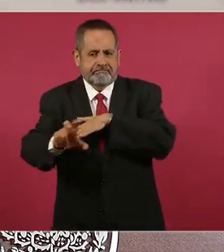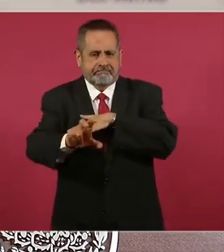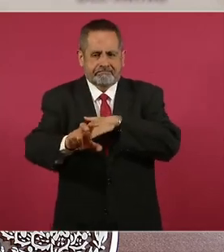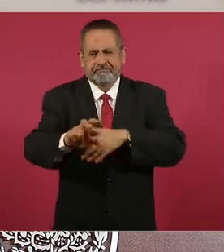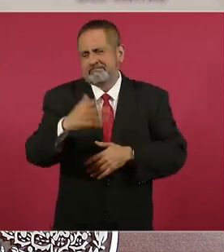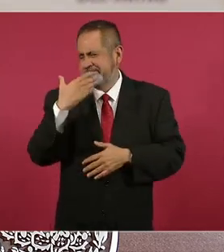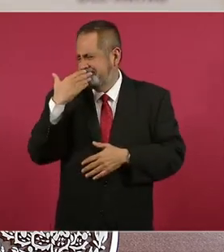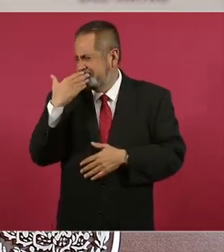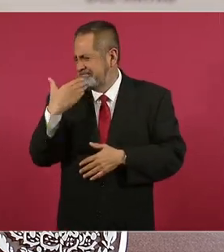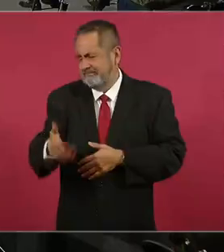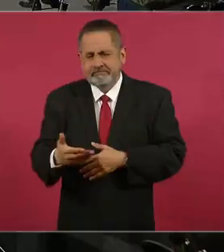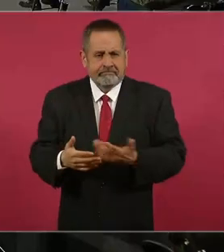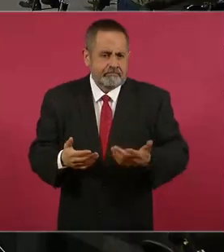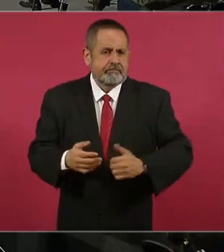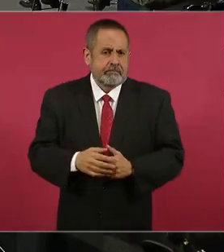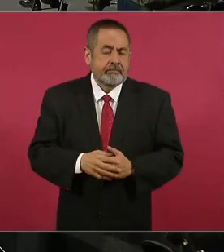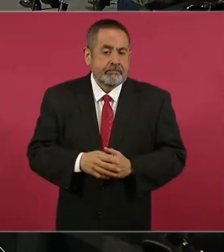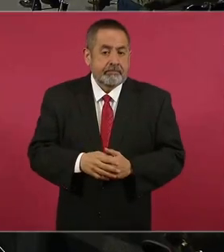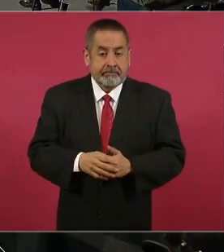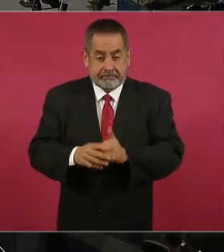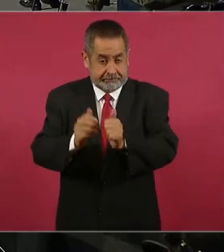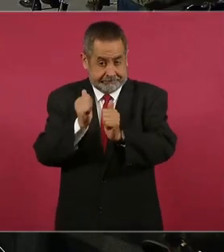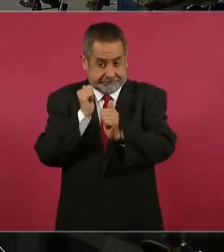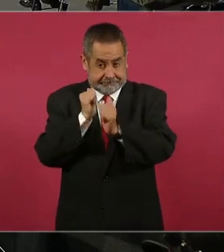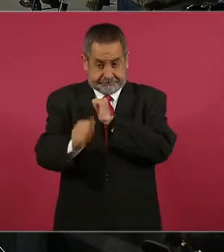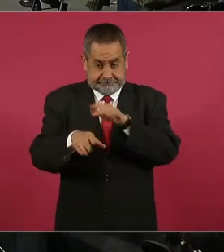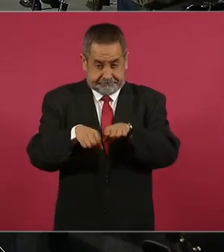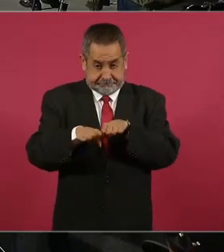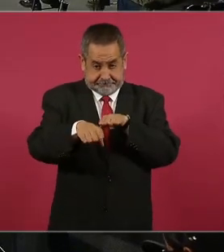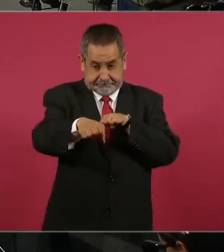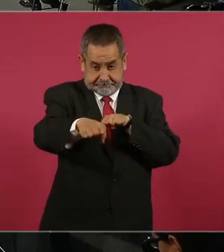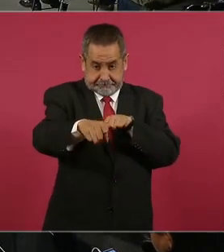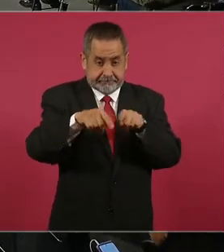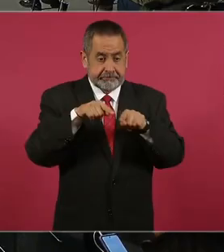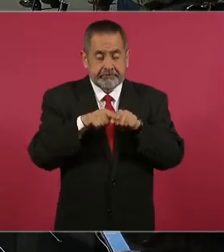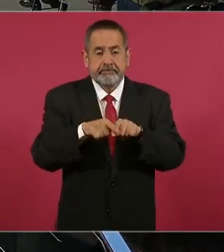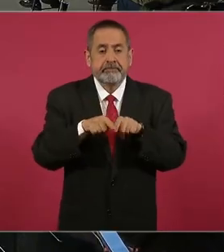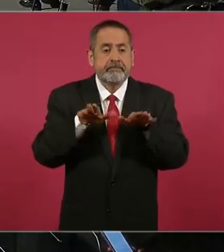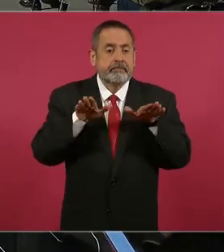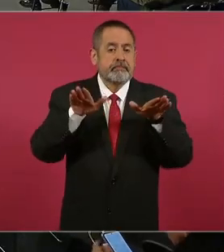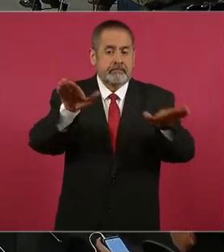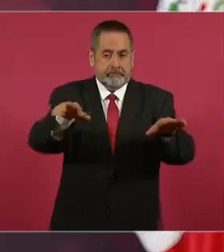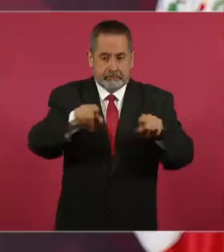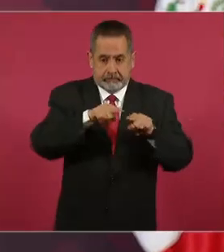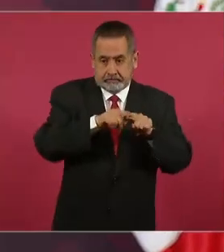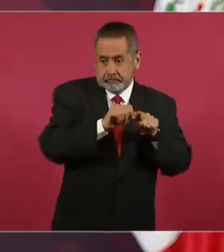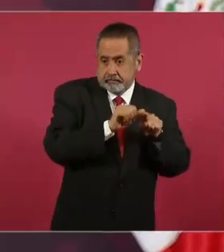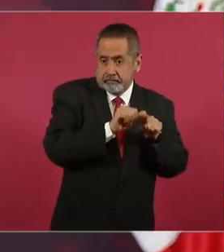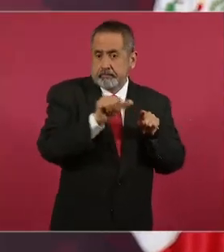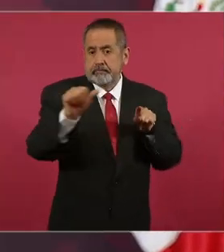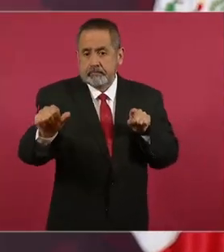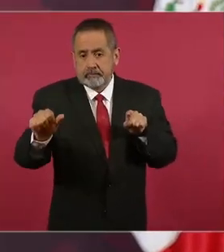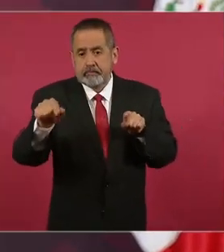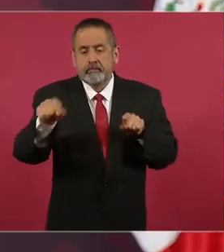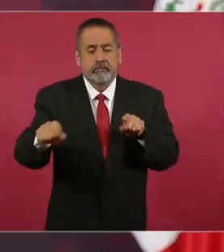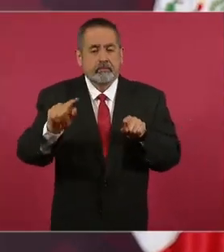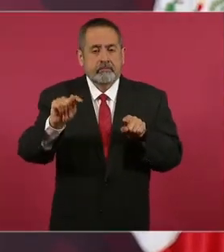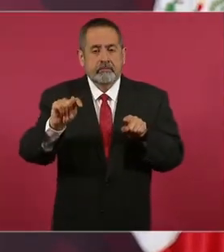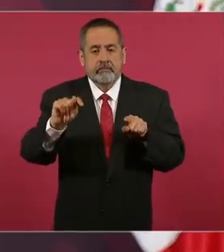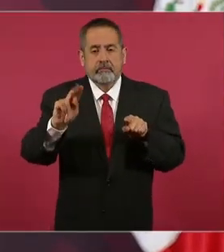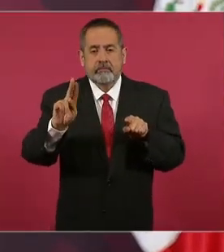y toda la carretera del aeropuerto para conectar con